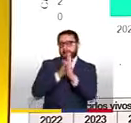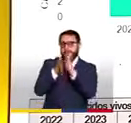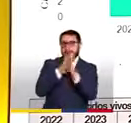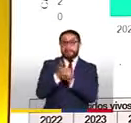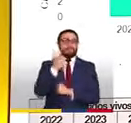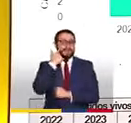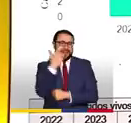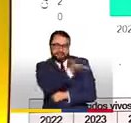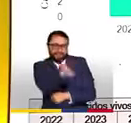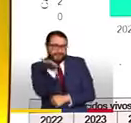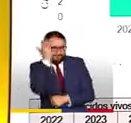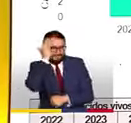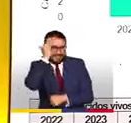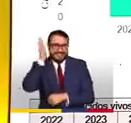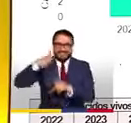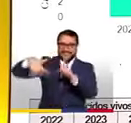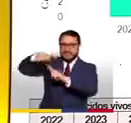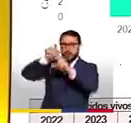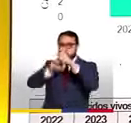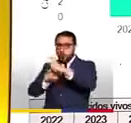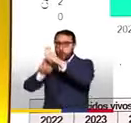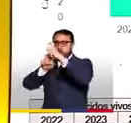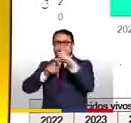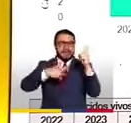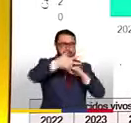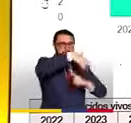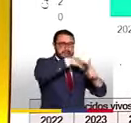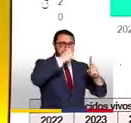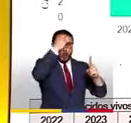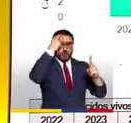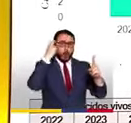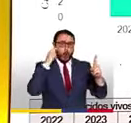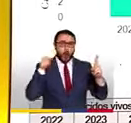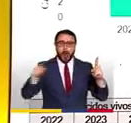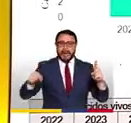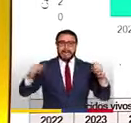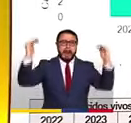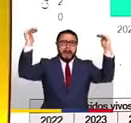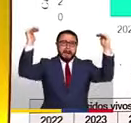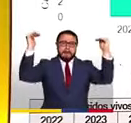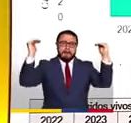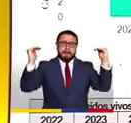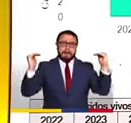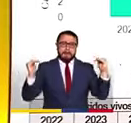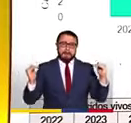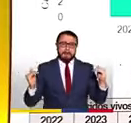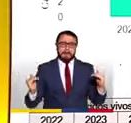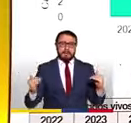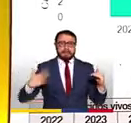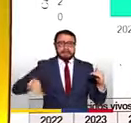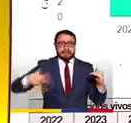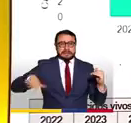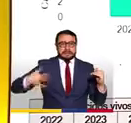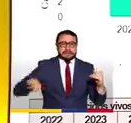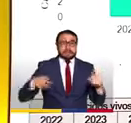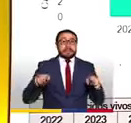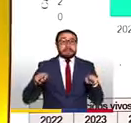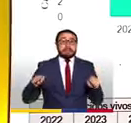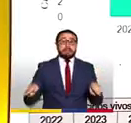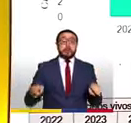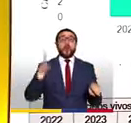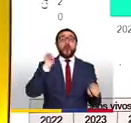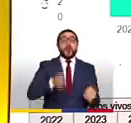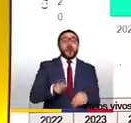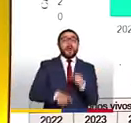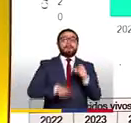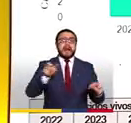Guajira y Chocó representan de los indicadores más malos de Colombia, porque son poblaciones